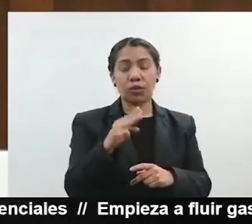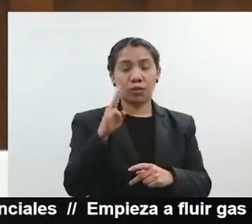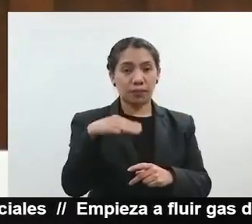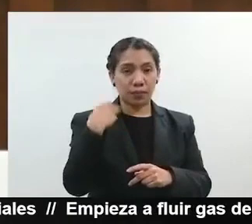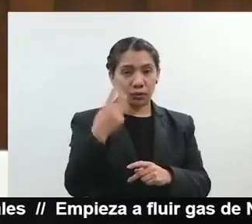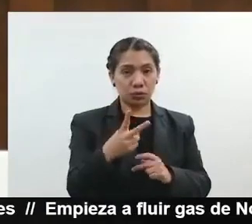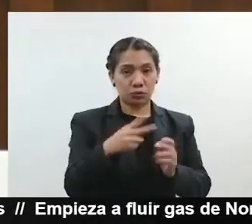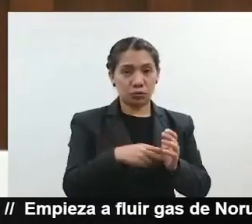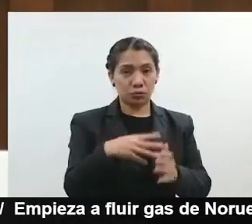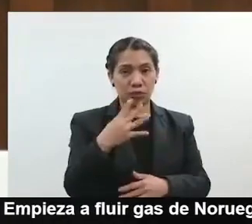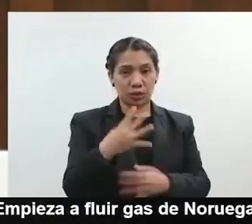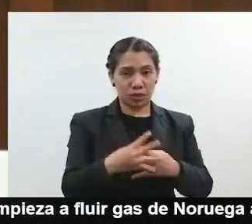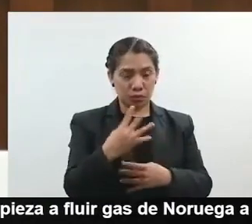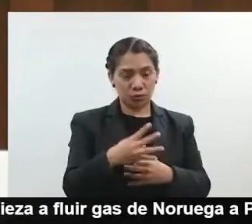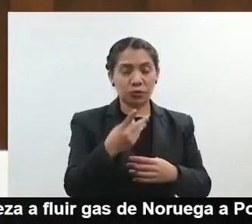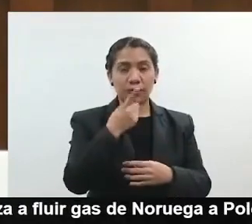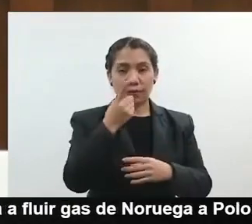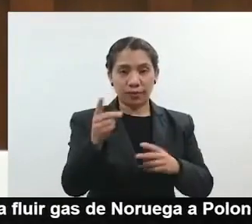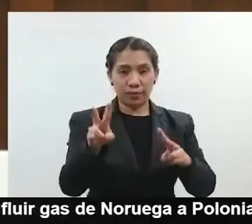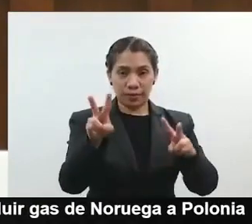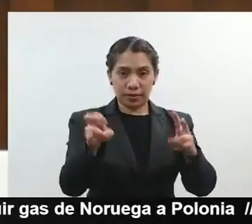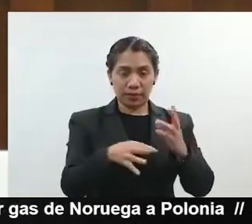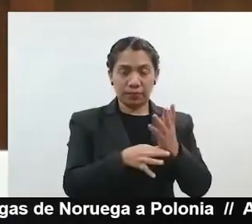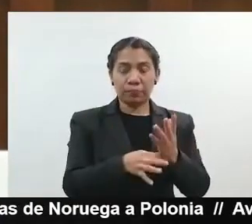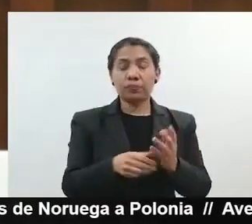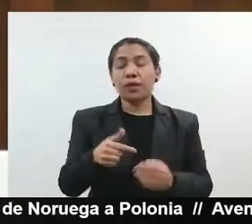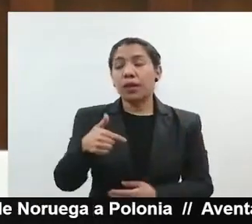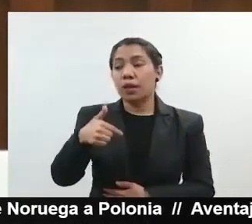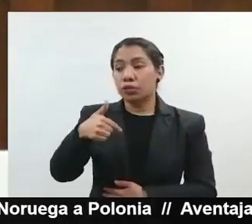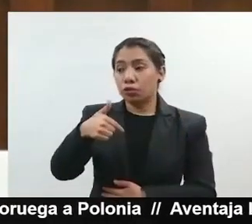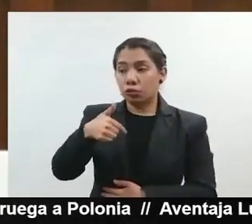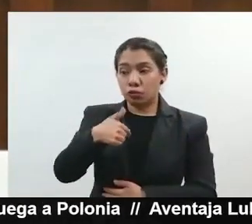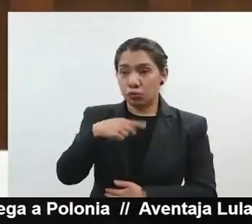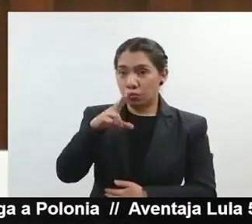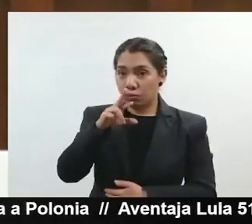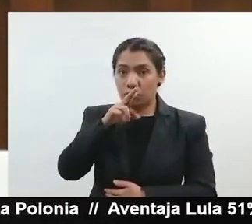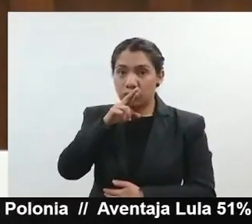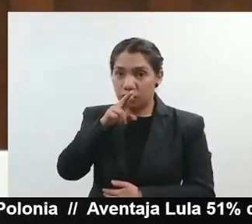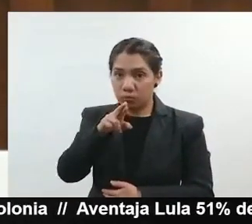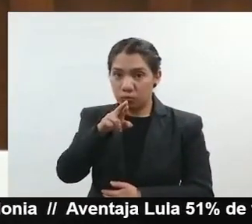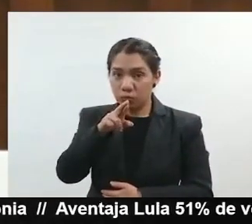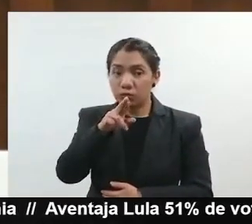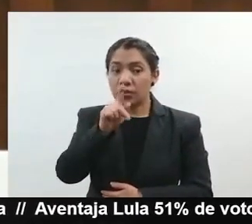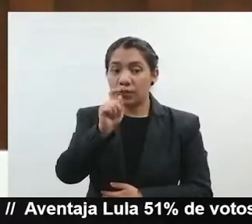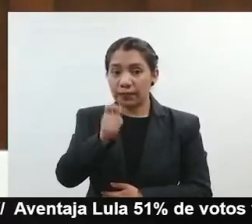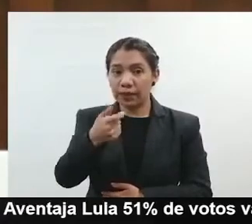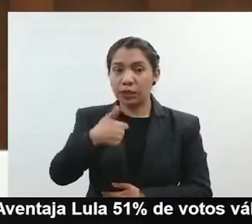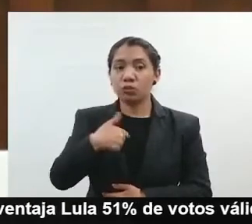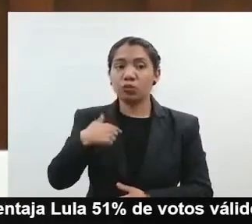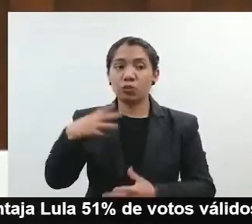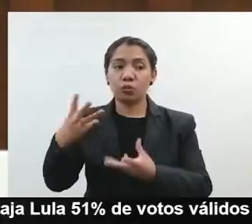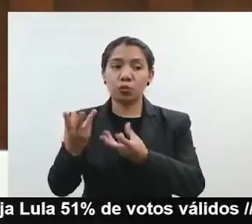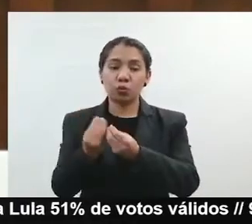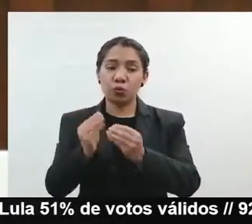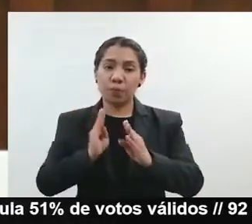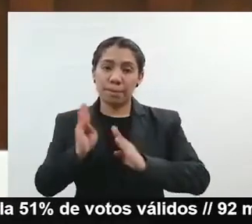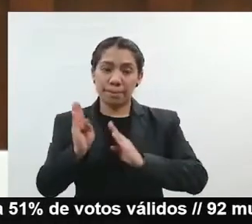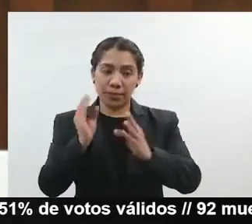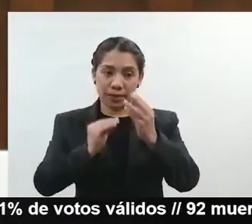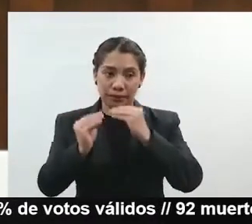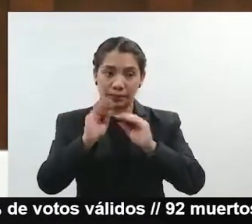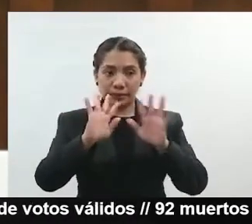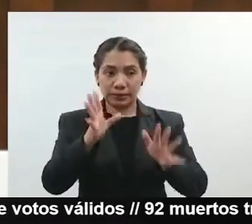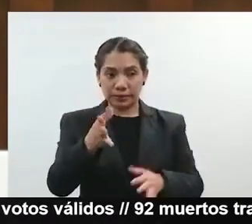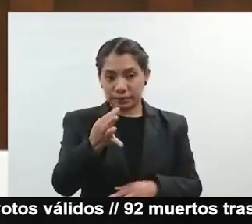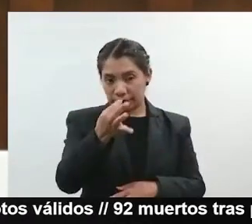abro comillas, si no le contesto es porque voy a estar con los militares comiendo. Ya casi me voy a